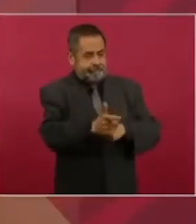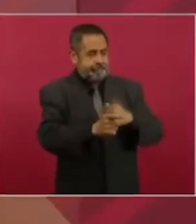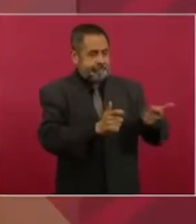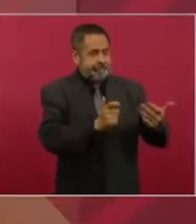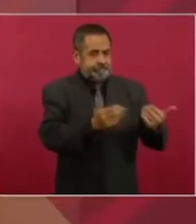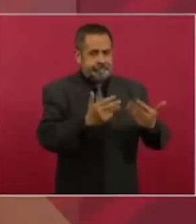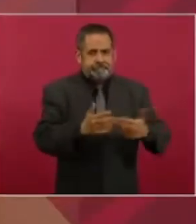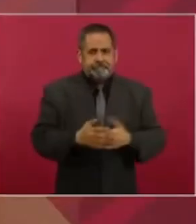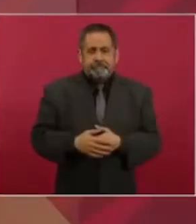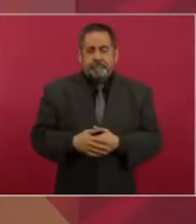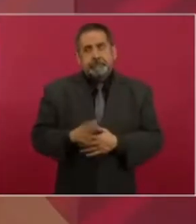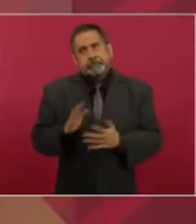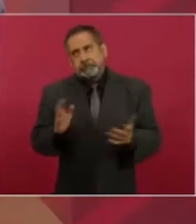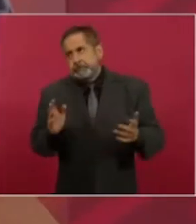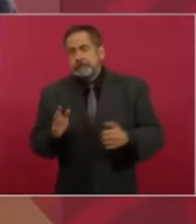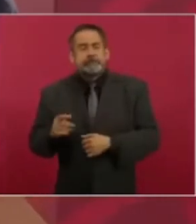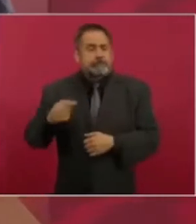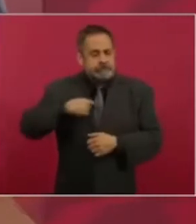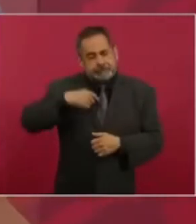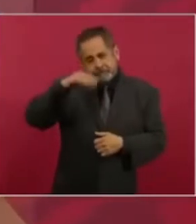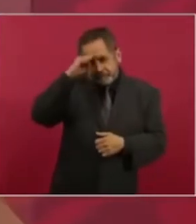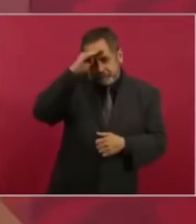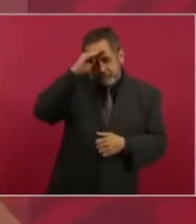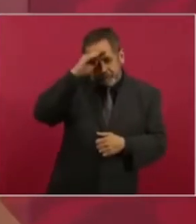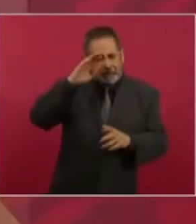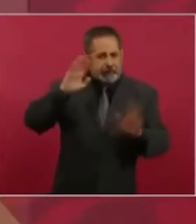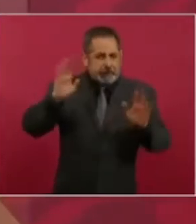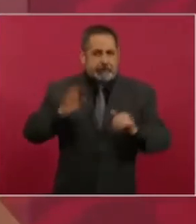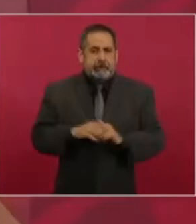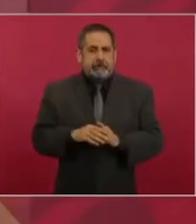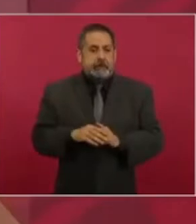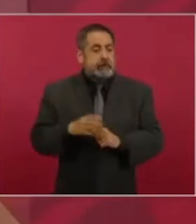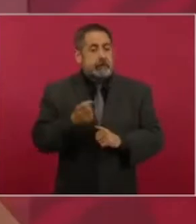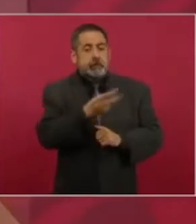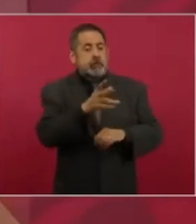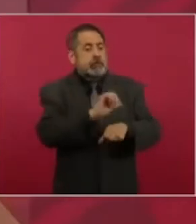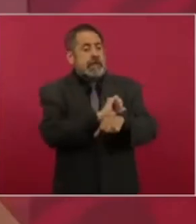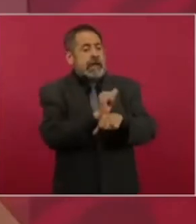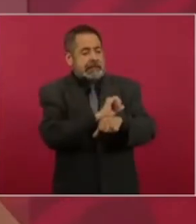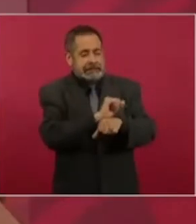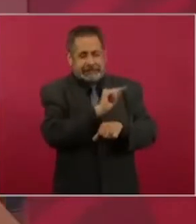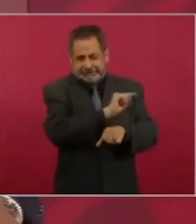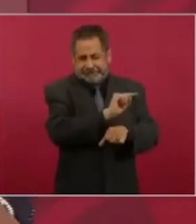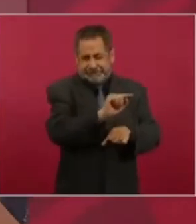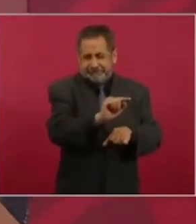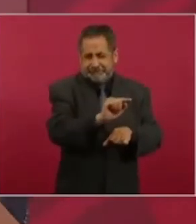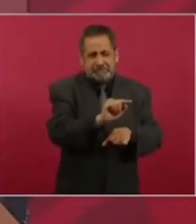que yo también pienso que muchos artistas ni siquiera